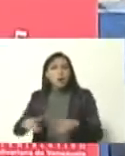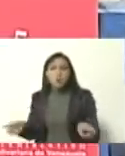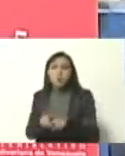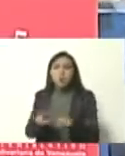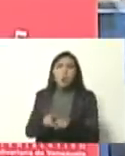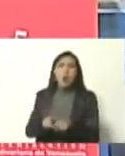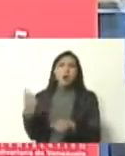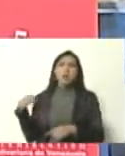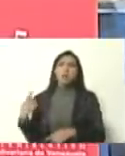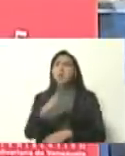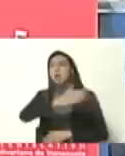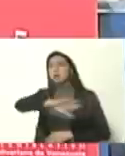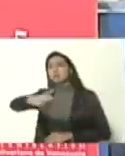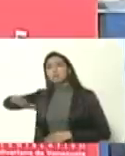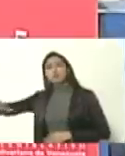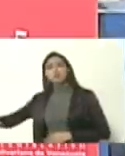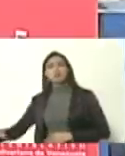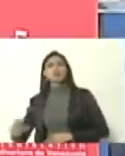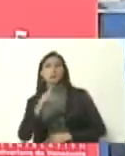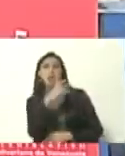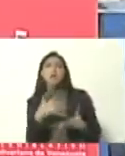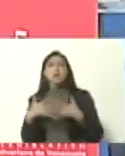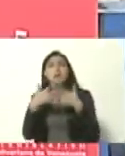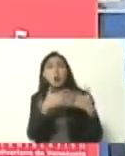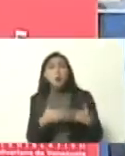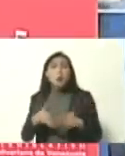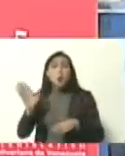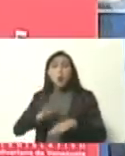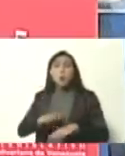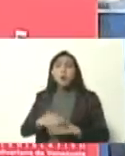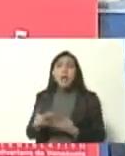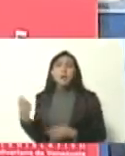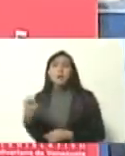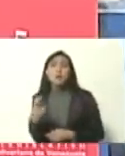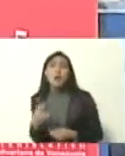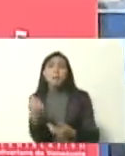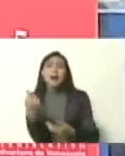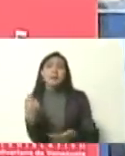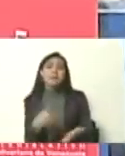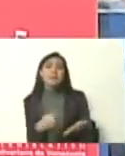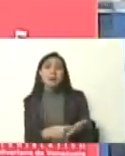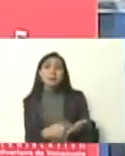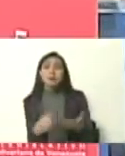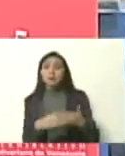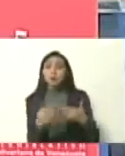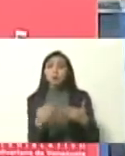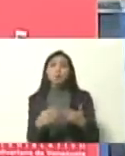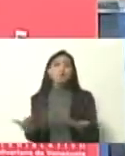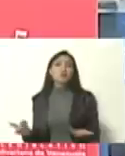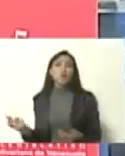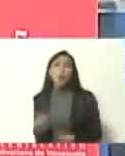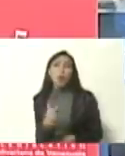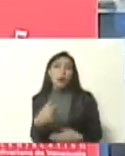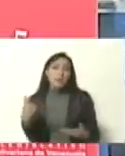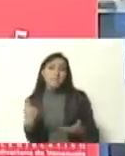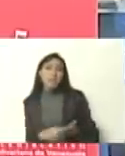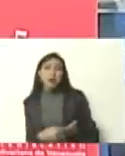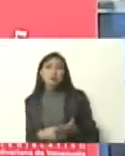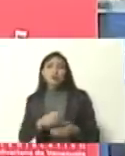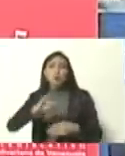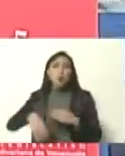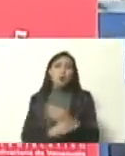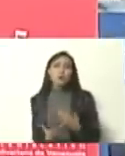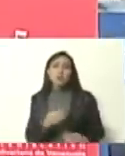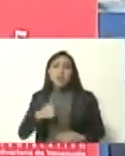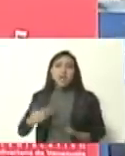en las marinas de Miami. Porque cada vez que Guaidó anuncia eso es para buscar plata, es para que los gringos le suelten parte del dinero que nos tienen robado. Y eso